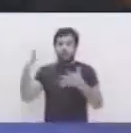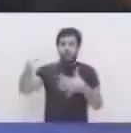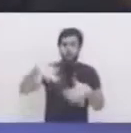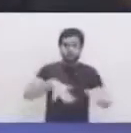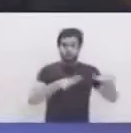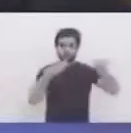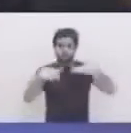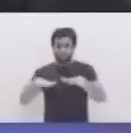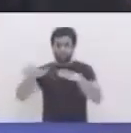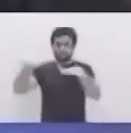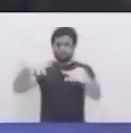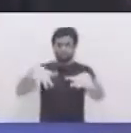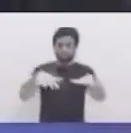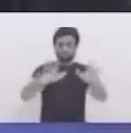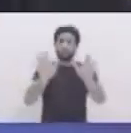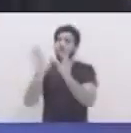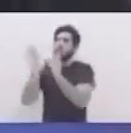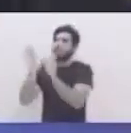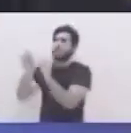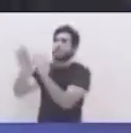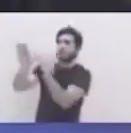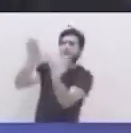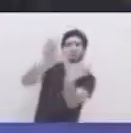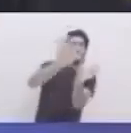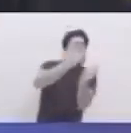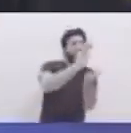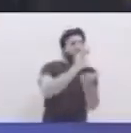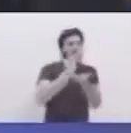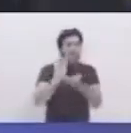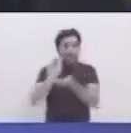agua, los pajaritos,